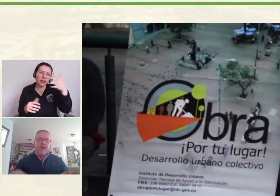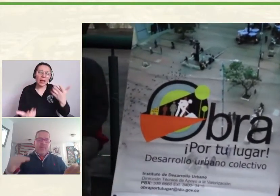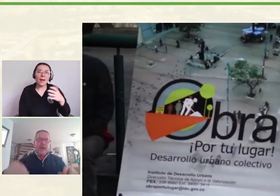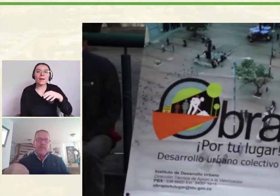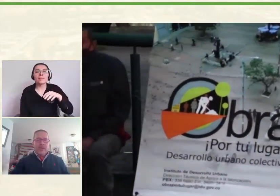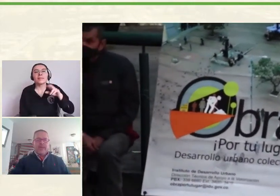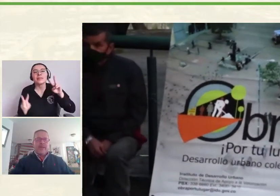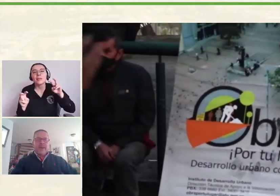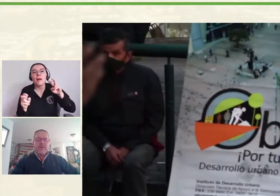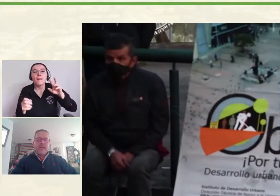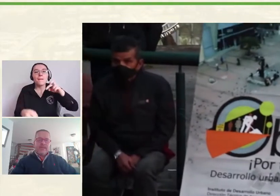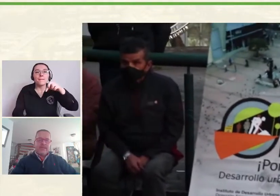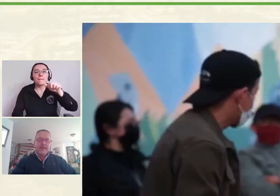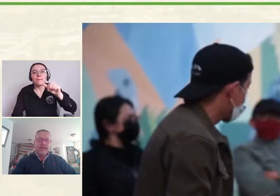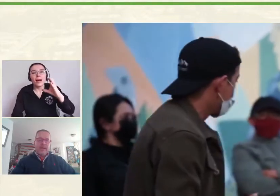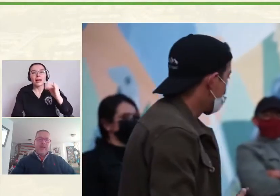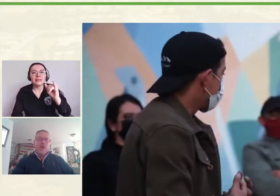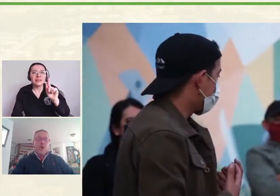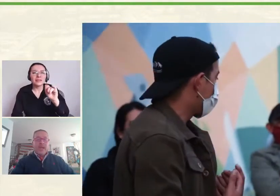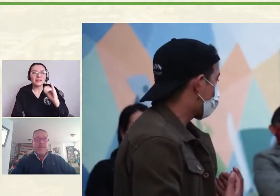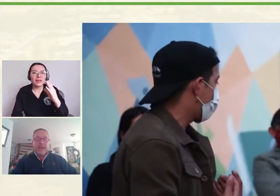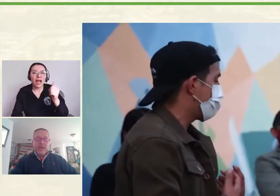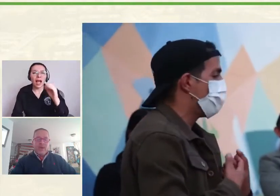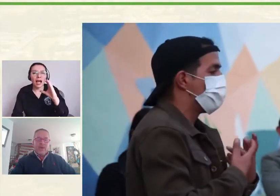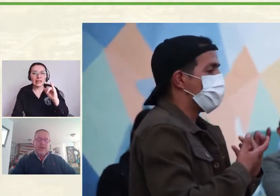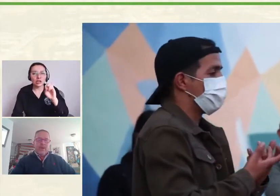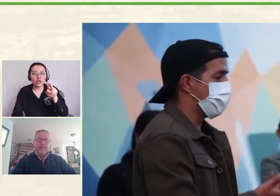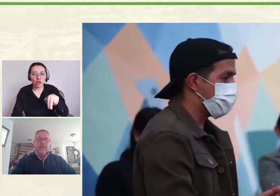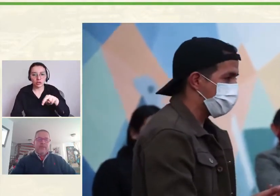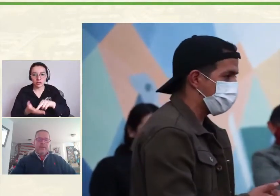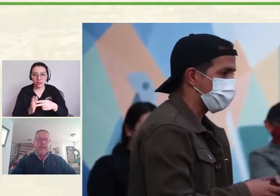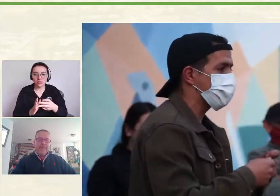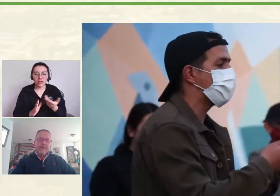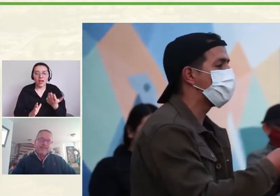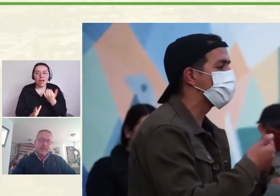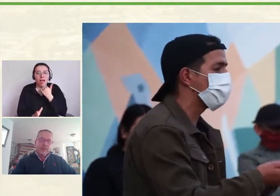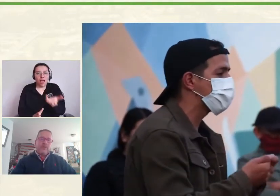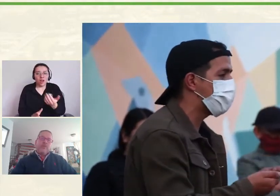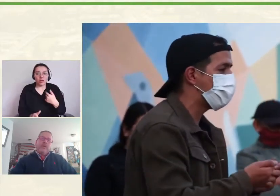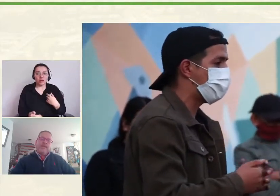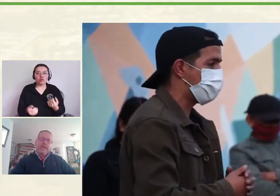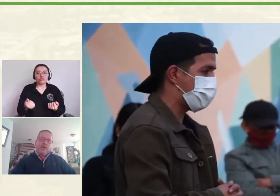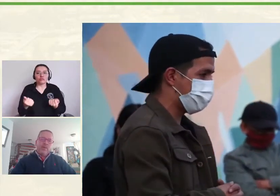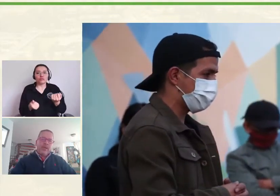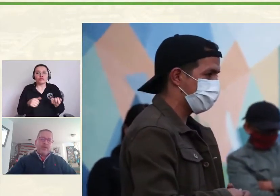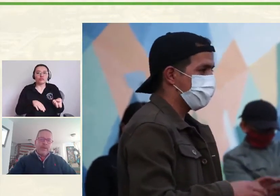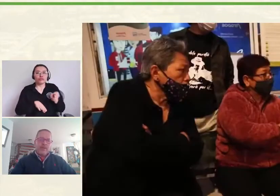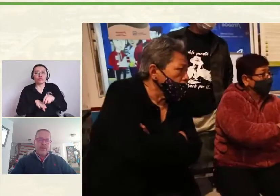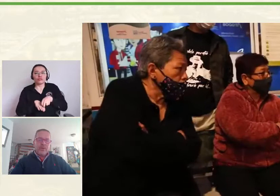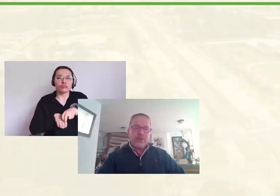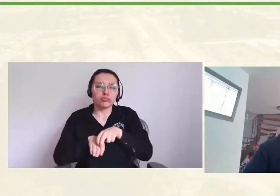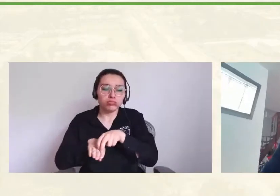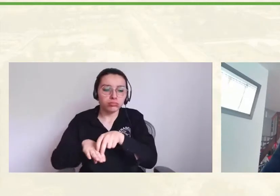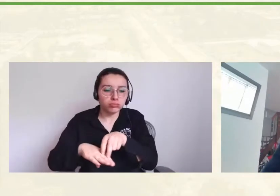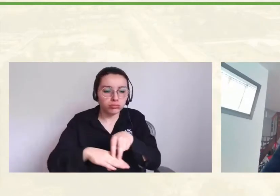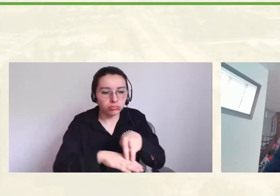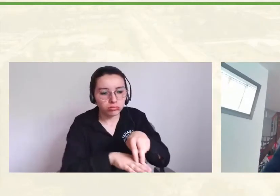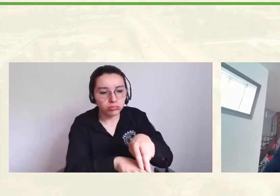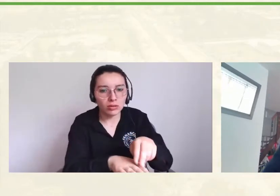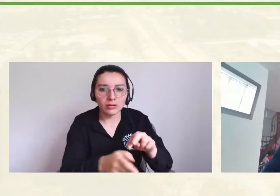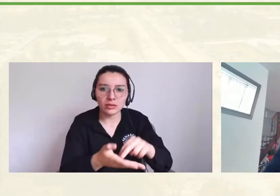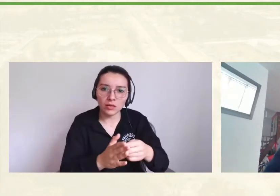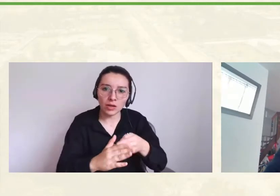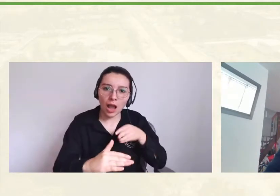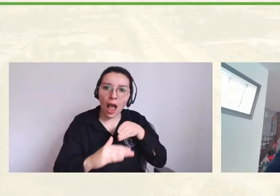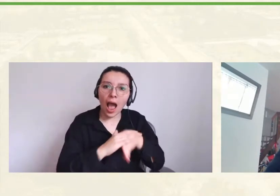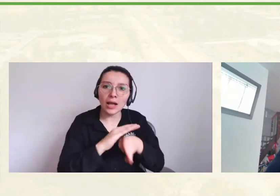vía para poder tener mayor accesibilidad con el vehículo, donde finalmente este proyecto podría salir un poquito más costoso, pero ¿qué